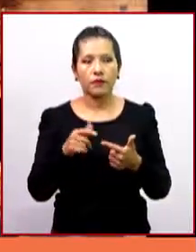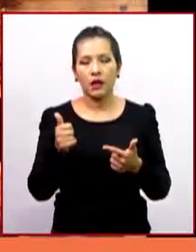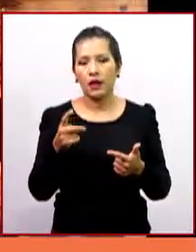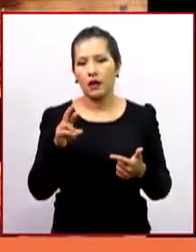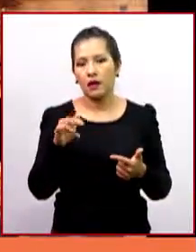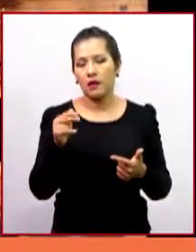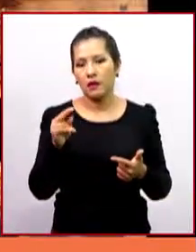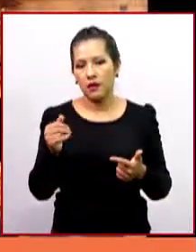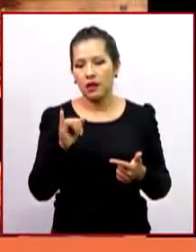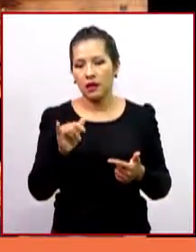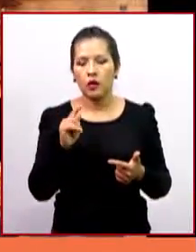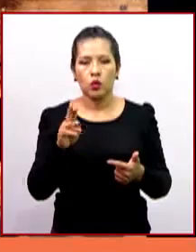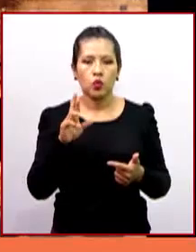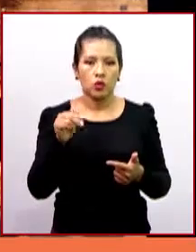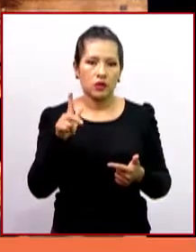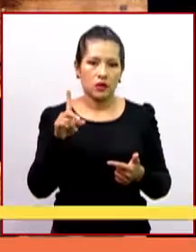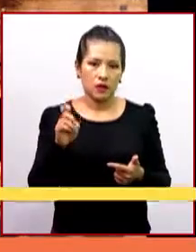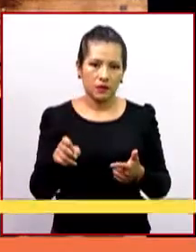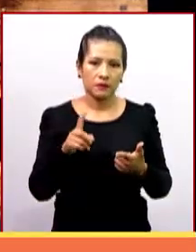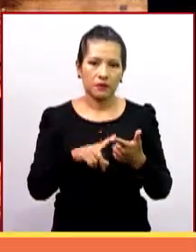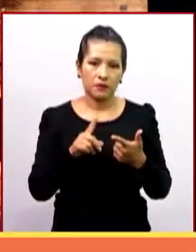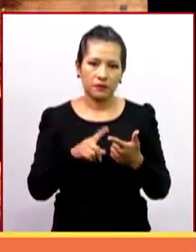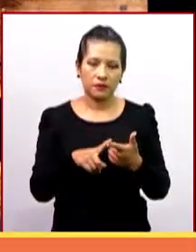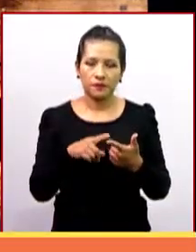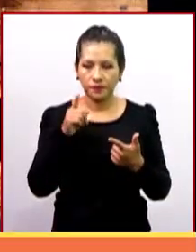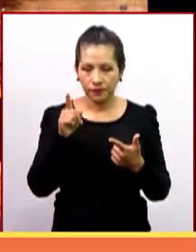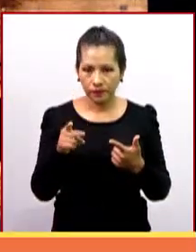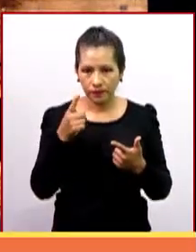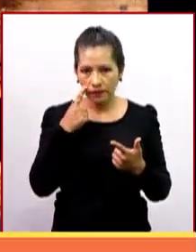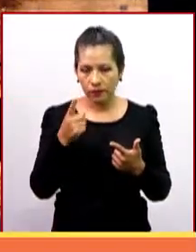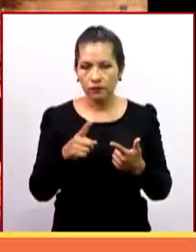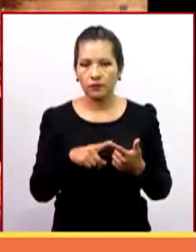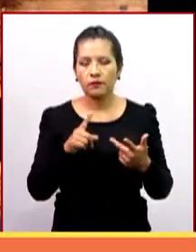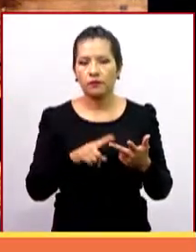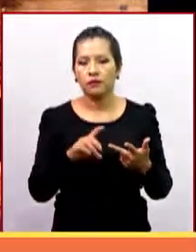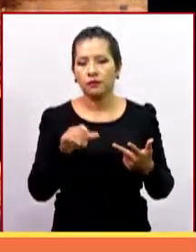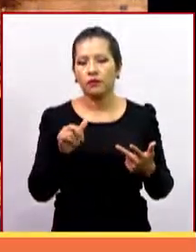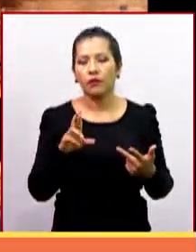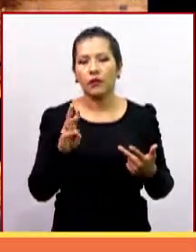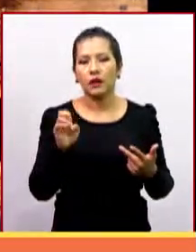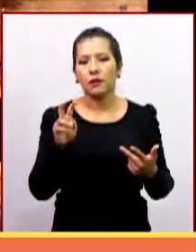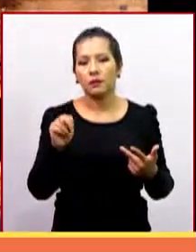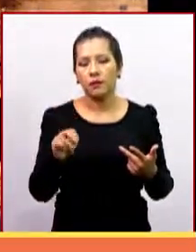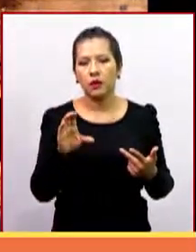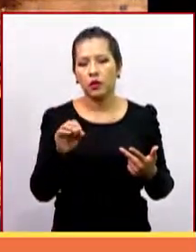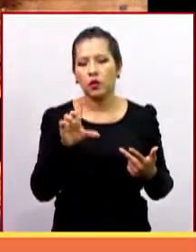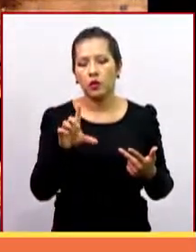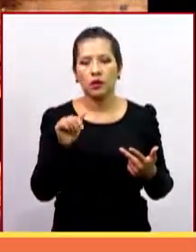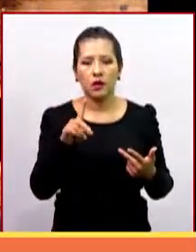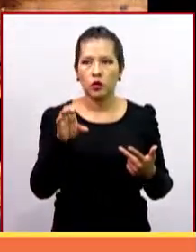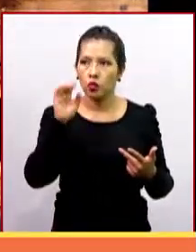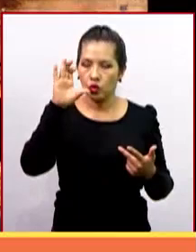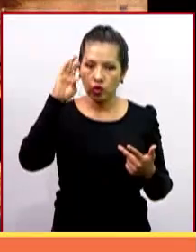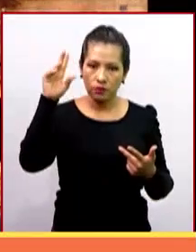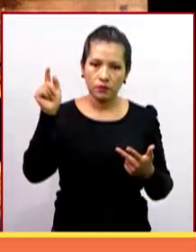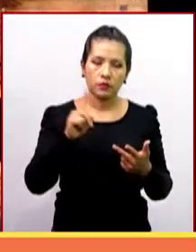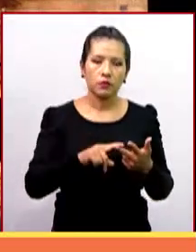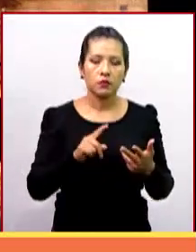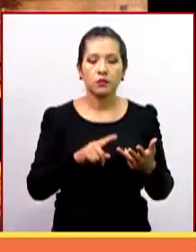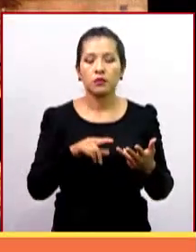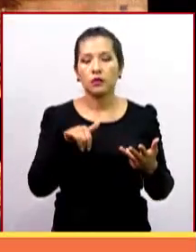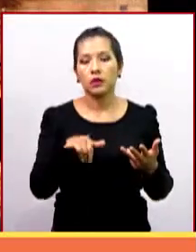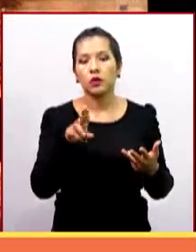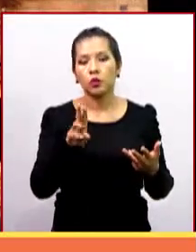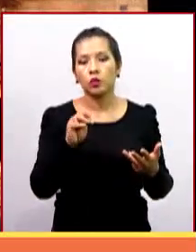Adri Iturralde. Ese es un rostro que quiero mucho. Y Carmen Collazos, que Carmen, es cocha. Sí. Y Yumi Tapia, que nos